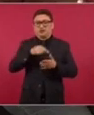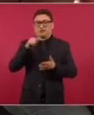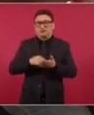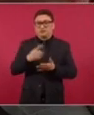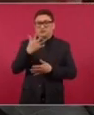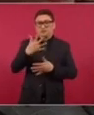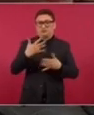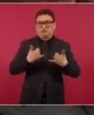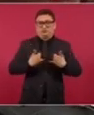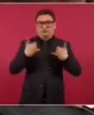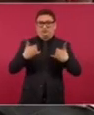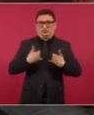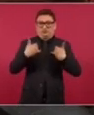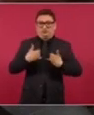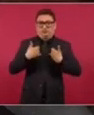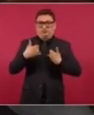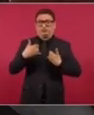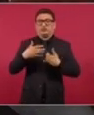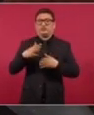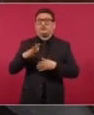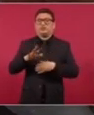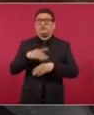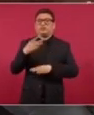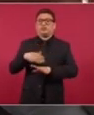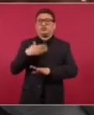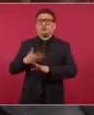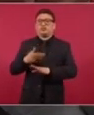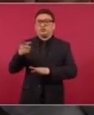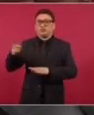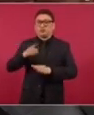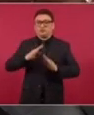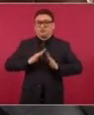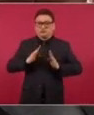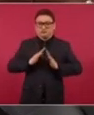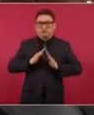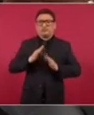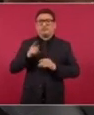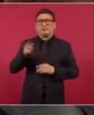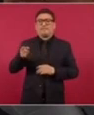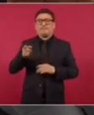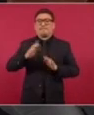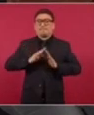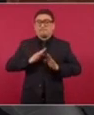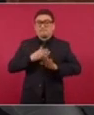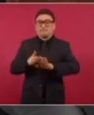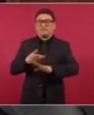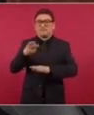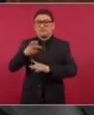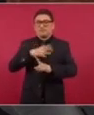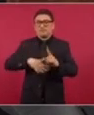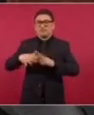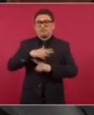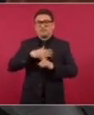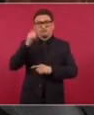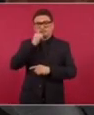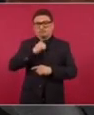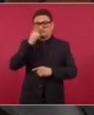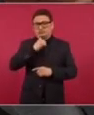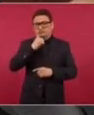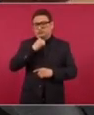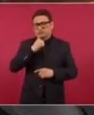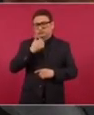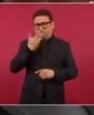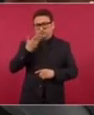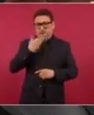jóvenes fueron abatidos por elementos de la Sedena, y en este contexto entra, como siempre, generalmente